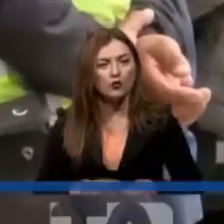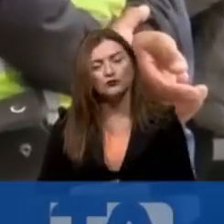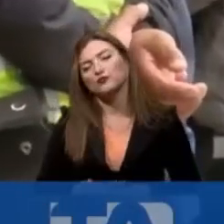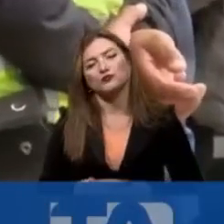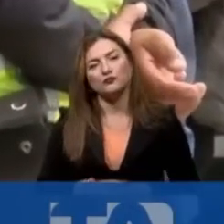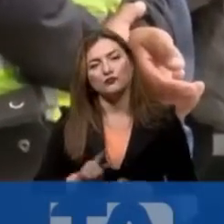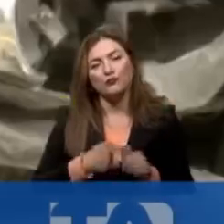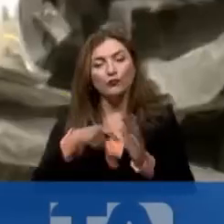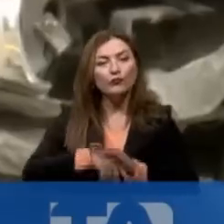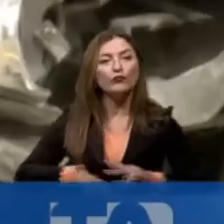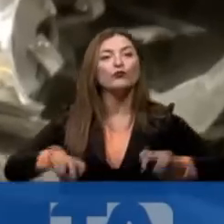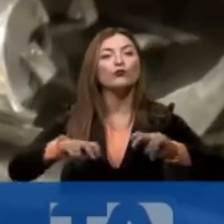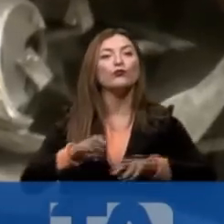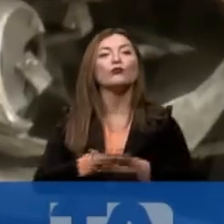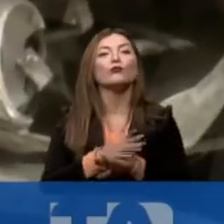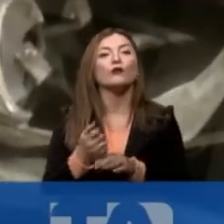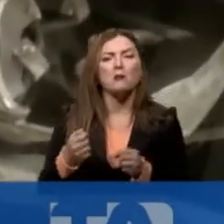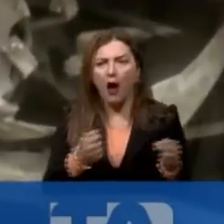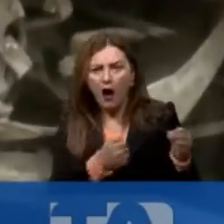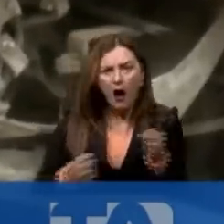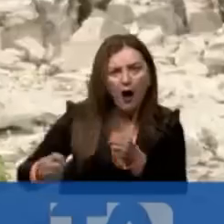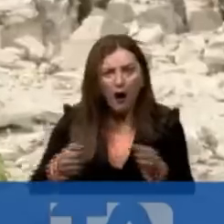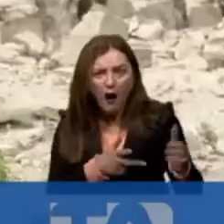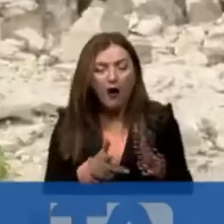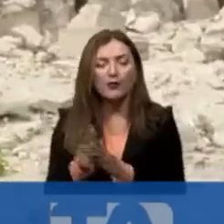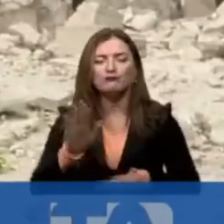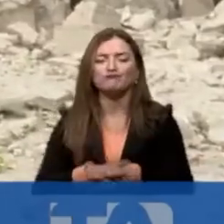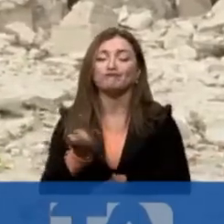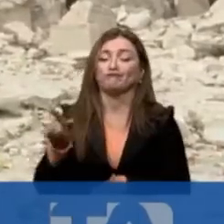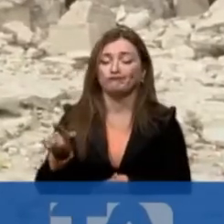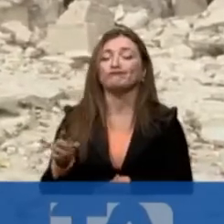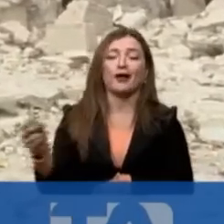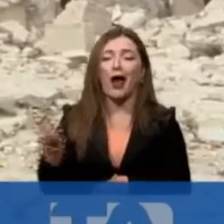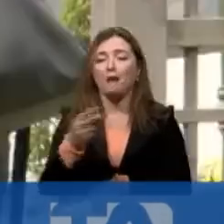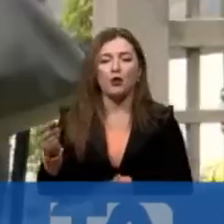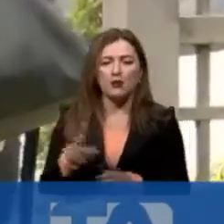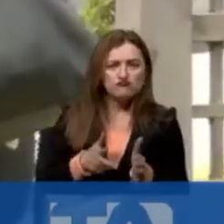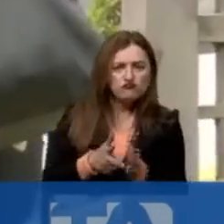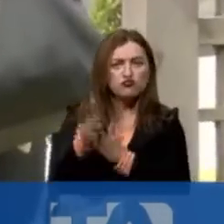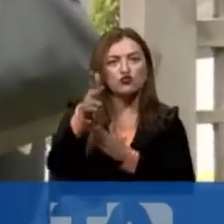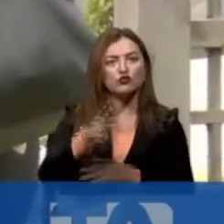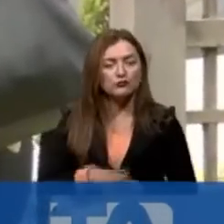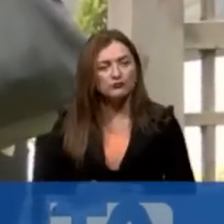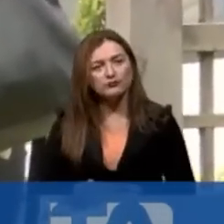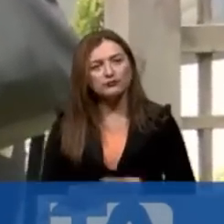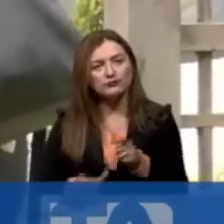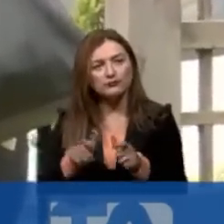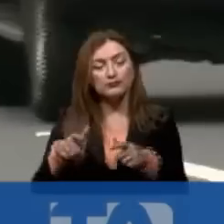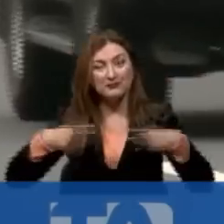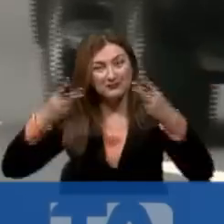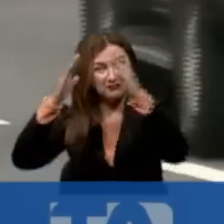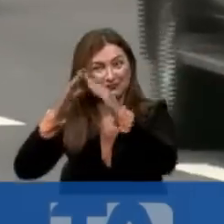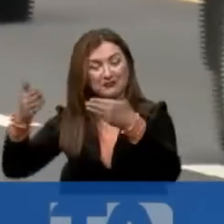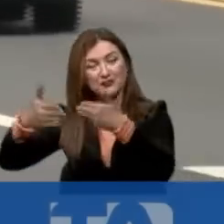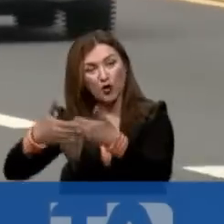primeras investigaciones, el exceso de velocidad habría sido uno de los factores para que ocurra el accidente. Además, moradores del sector aseguran